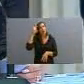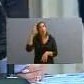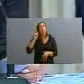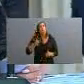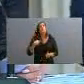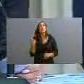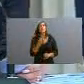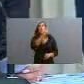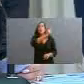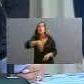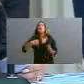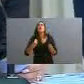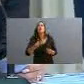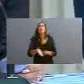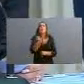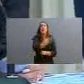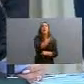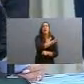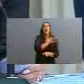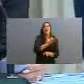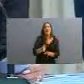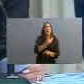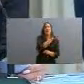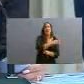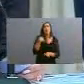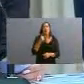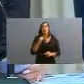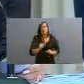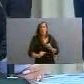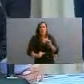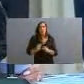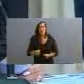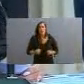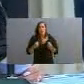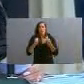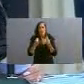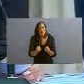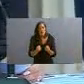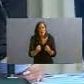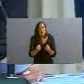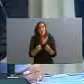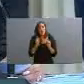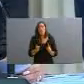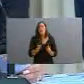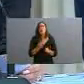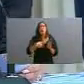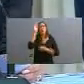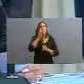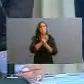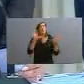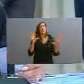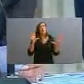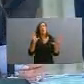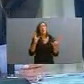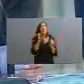venimos. Vamos de a poco superando con esfuerzo lo que constituyó la peor crisis de nuestra